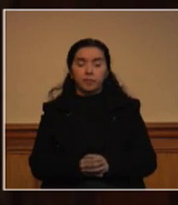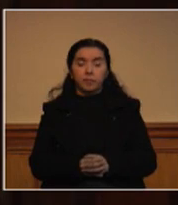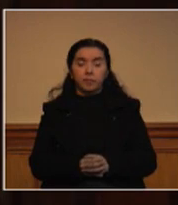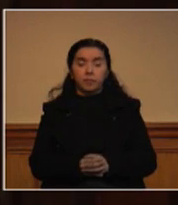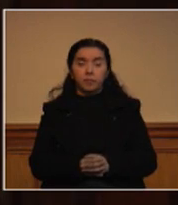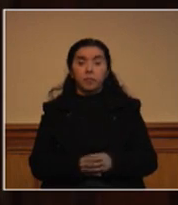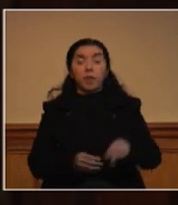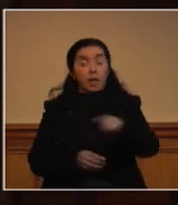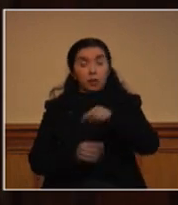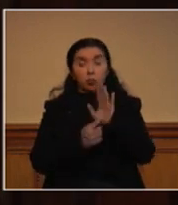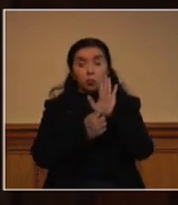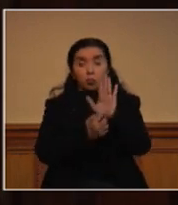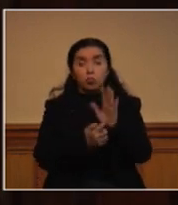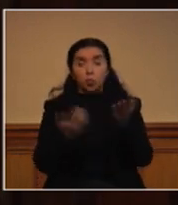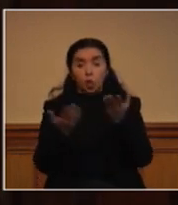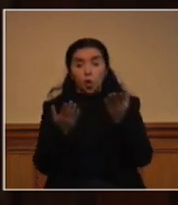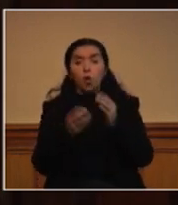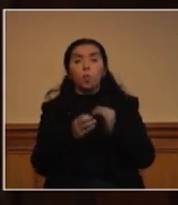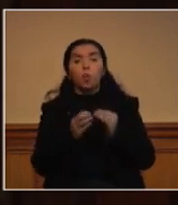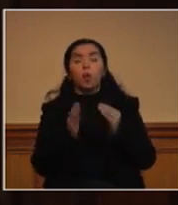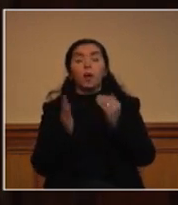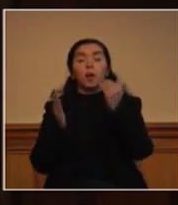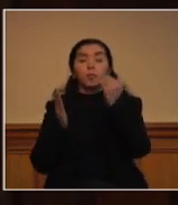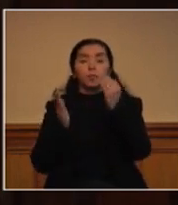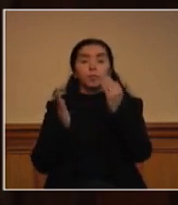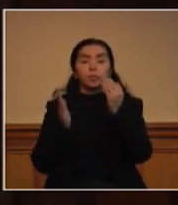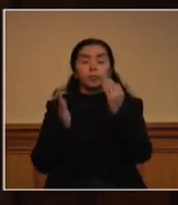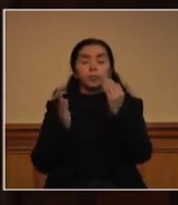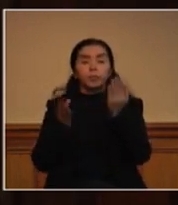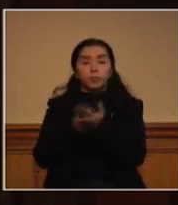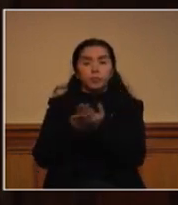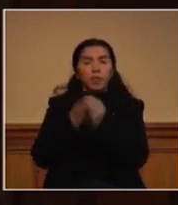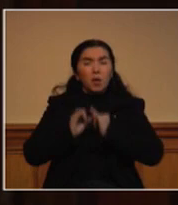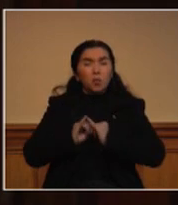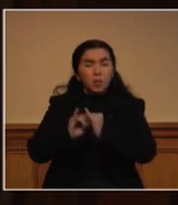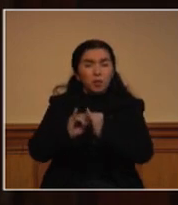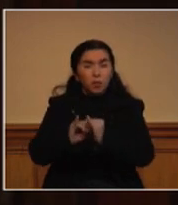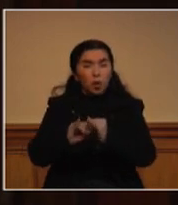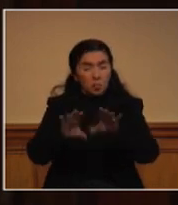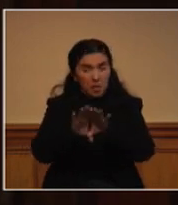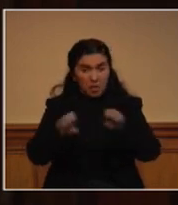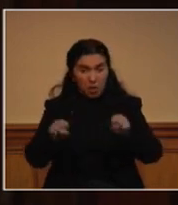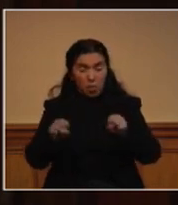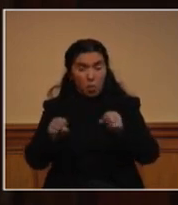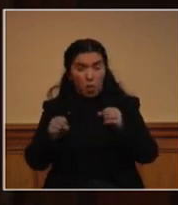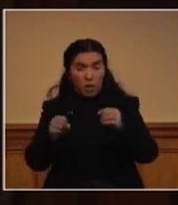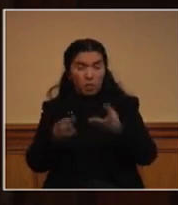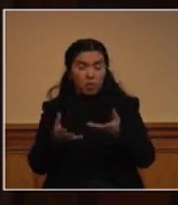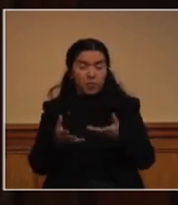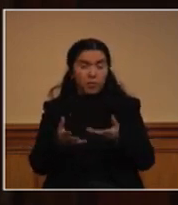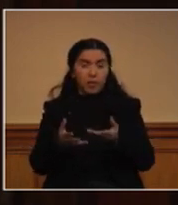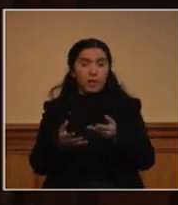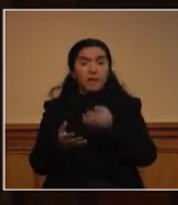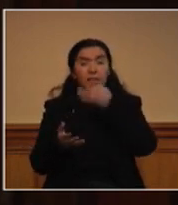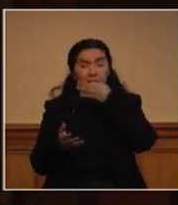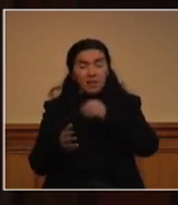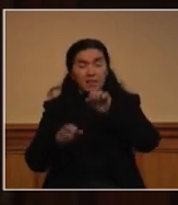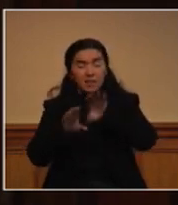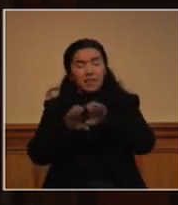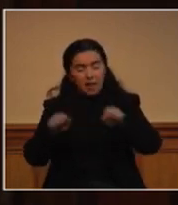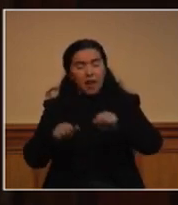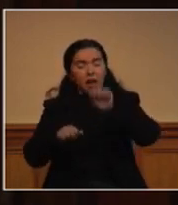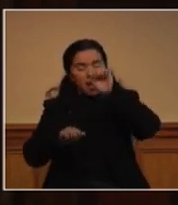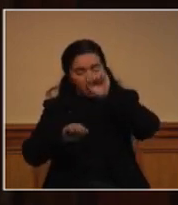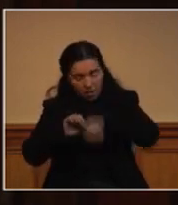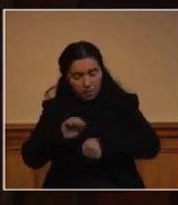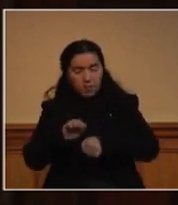Esto se ve reflejado en el informe a partir de esta convención, por el cual se reafirma el compromiso de